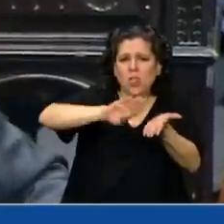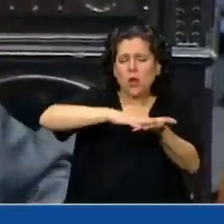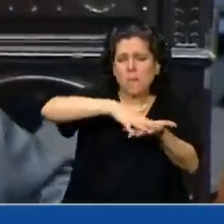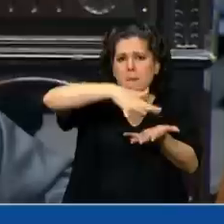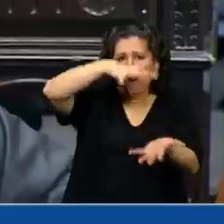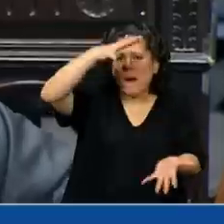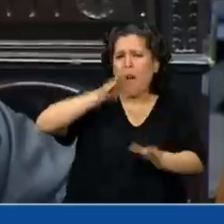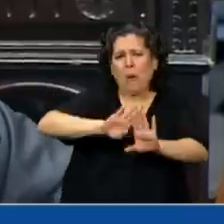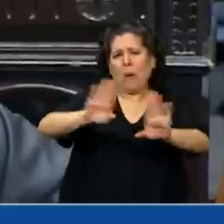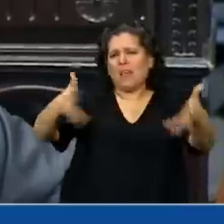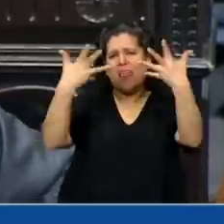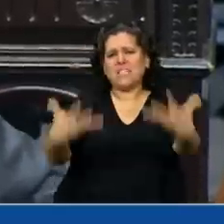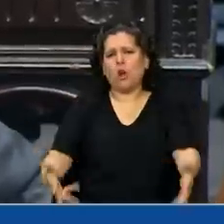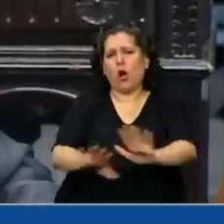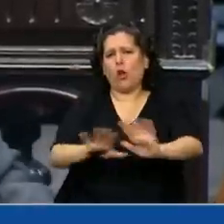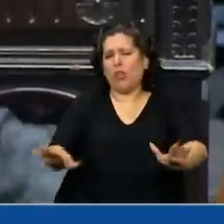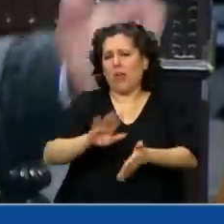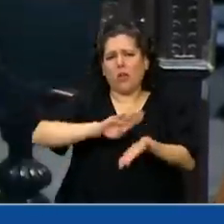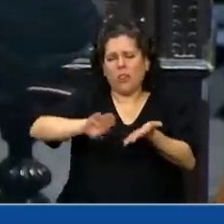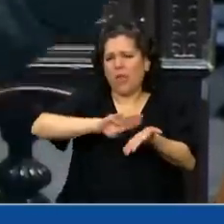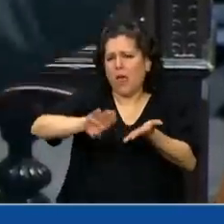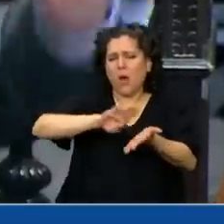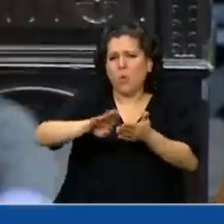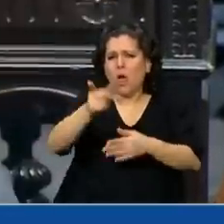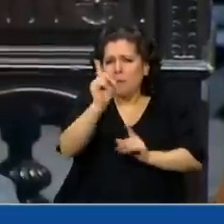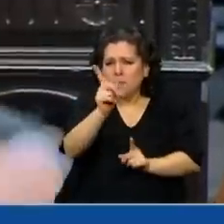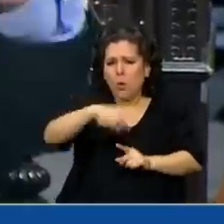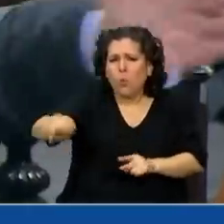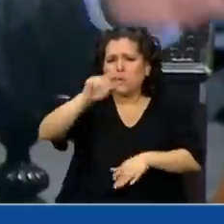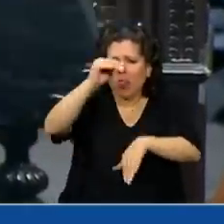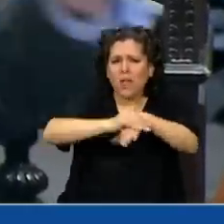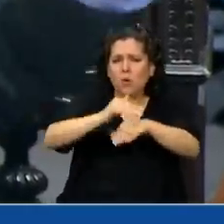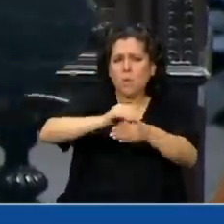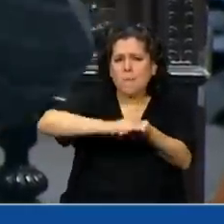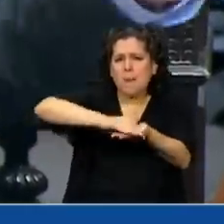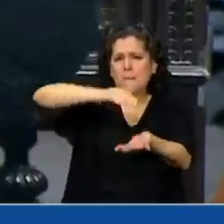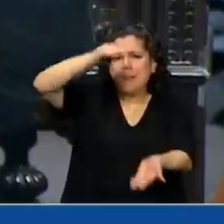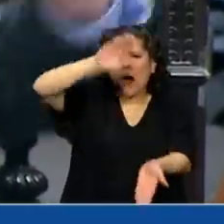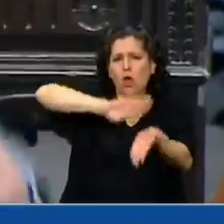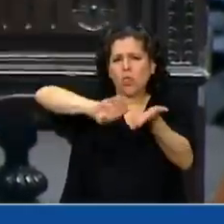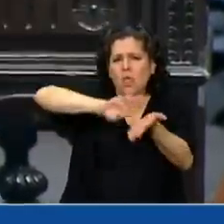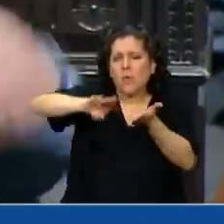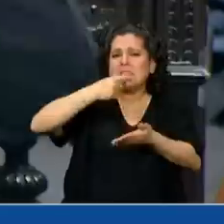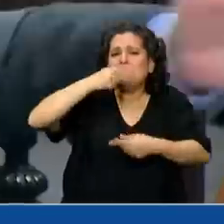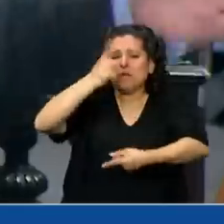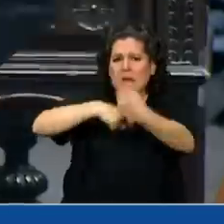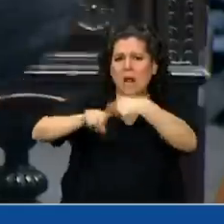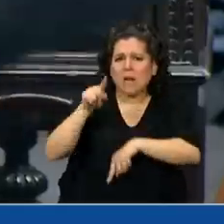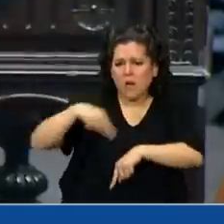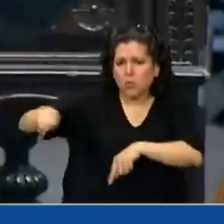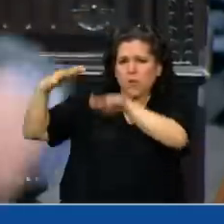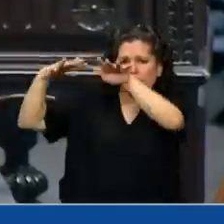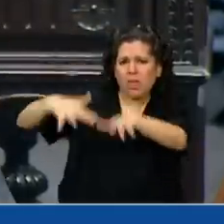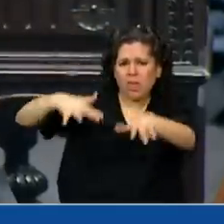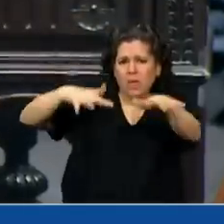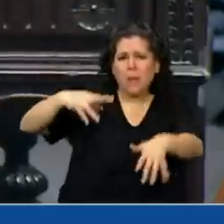deuda, que la multiplican todos los días, ustedes estarían llenando la Plaza de Mayo y no